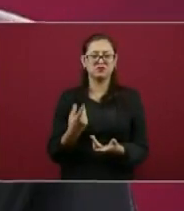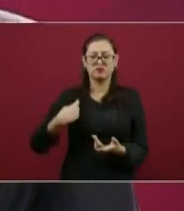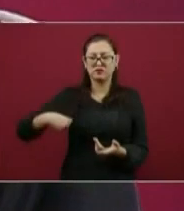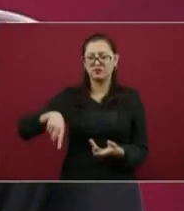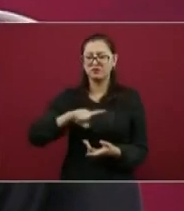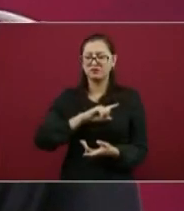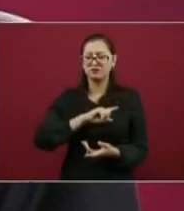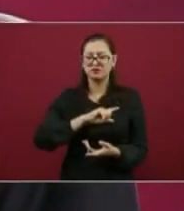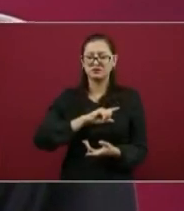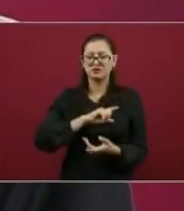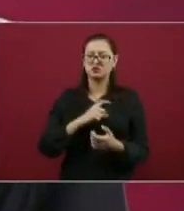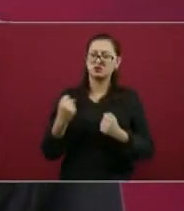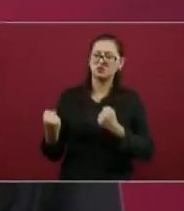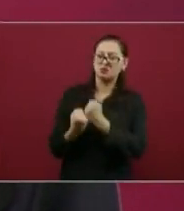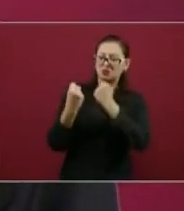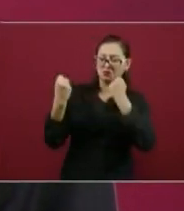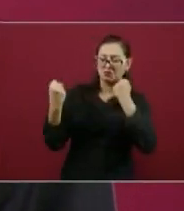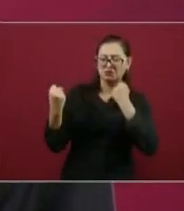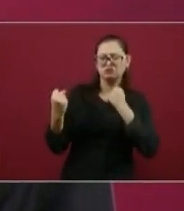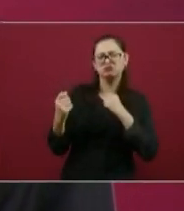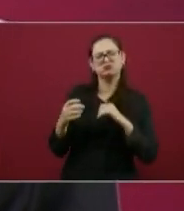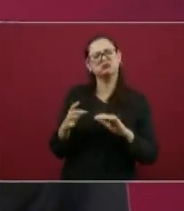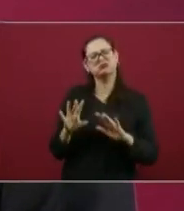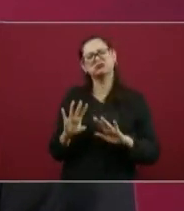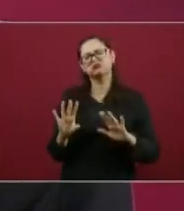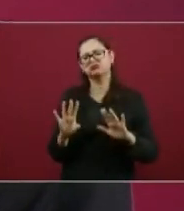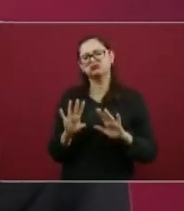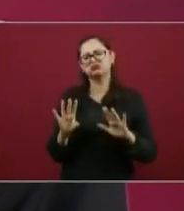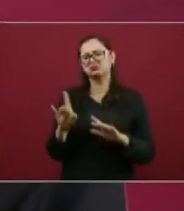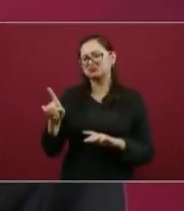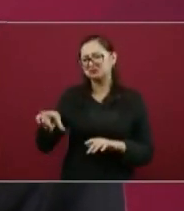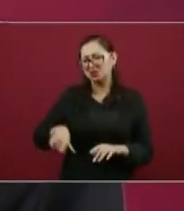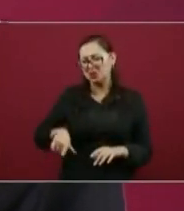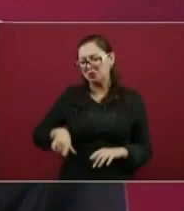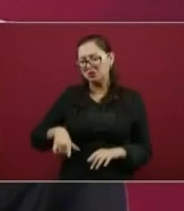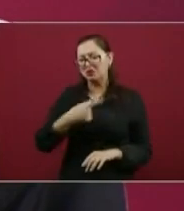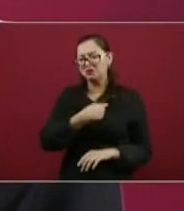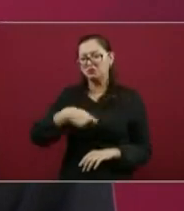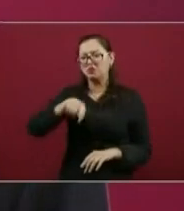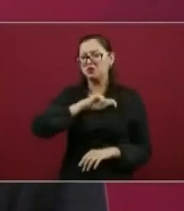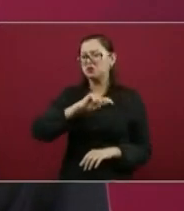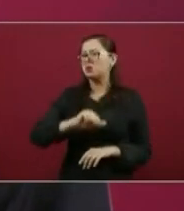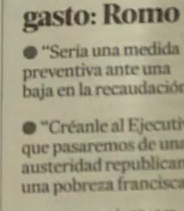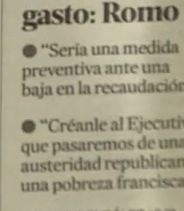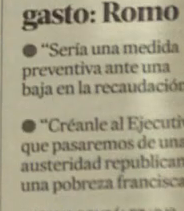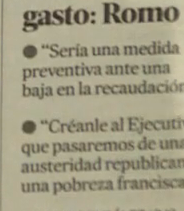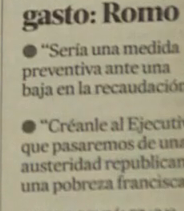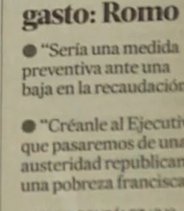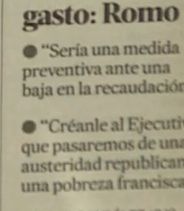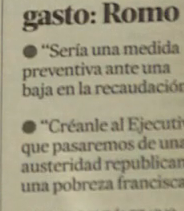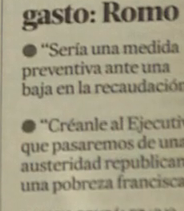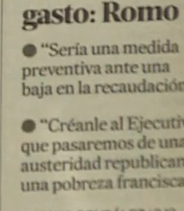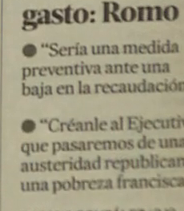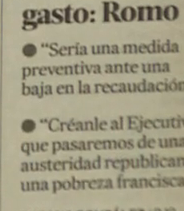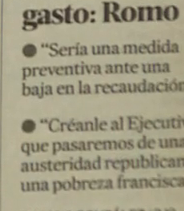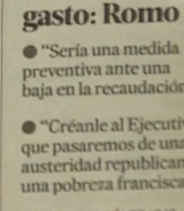ninguna confrontación ni con el gobierno de españa ni con ningún gobierno lópez